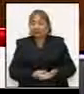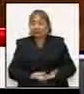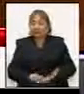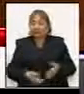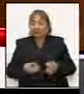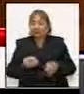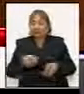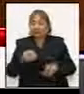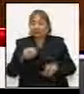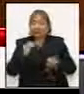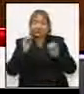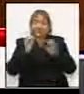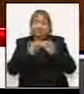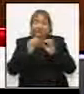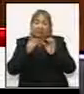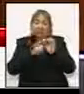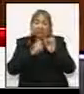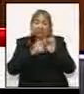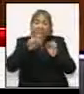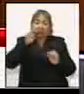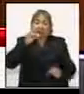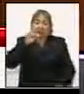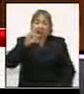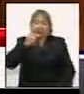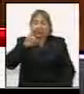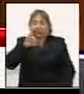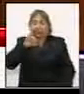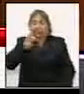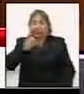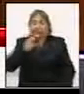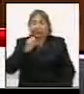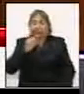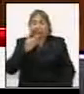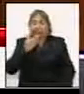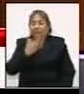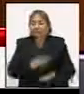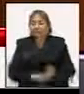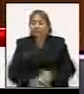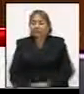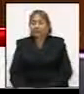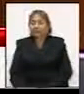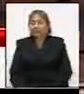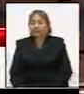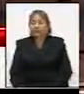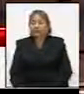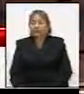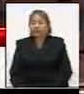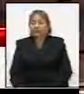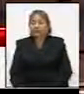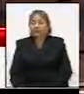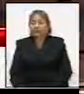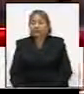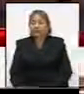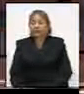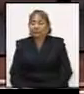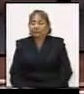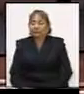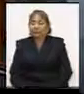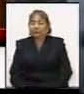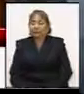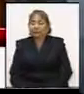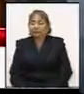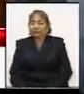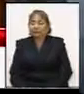una palabrita puntual que sea de un mínimo de 20%. Muchas gracias, presidente. Muchas gracias, congresista. Continúa. Para